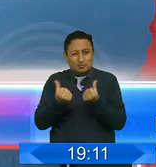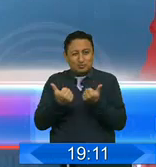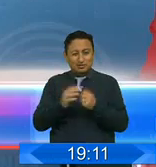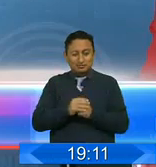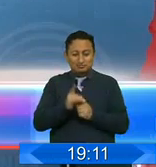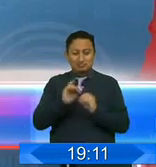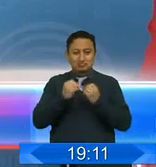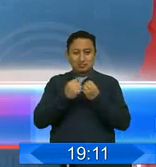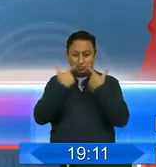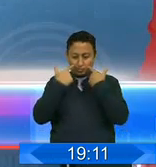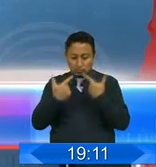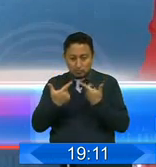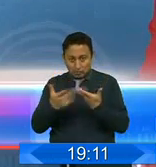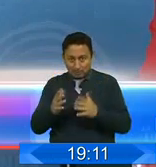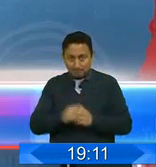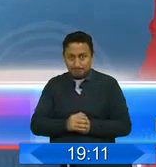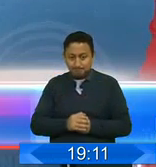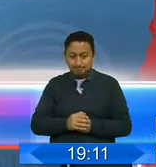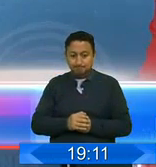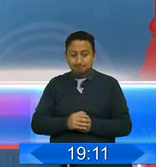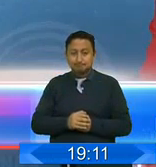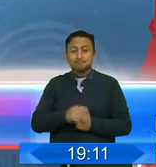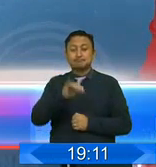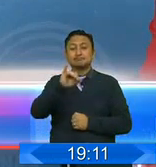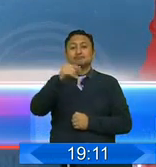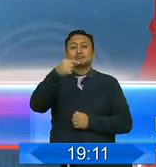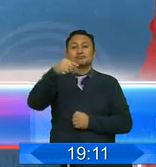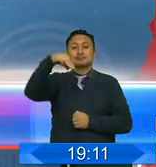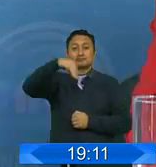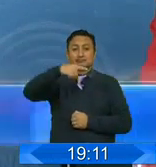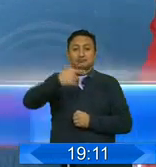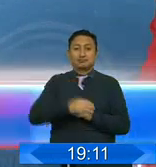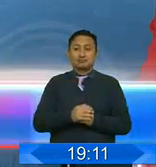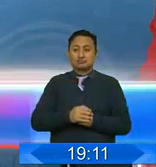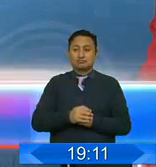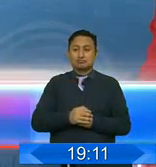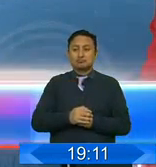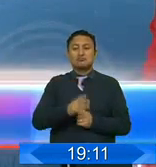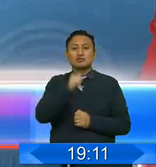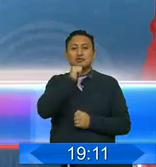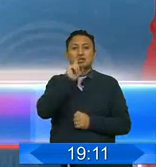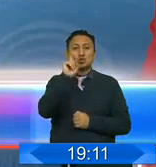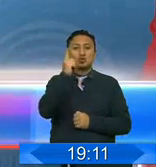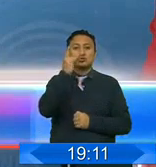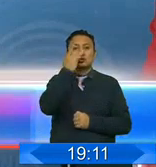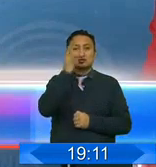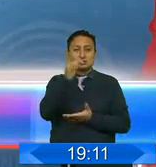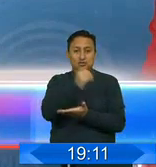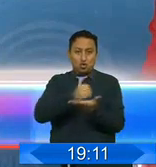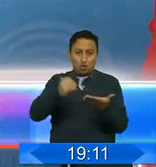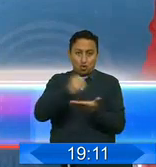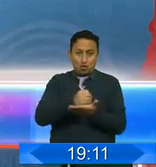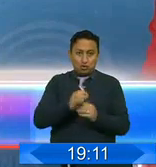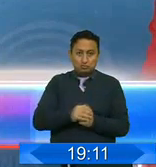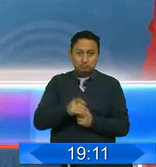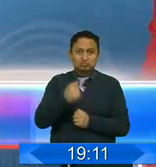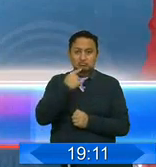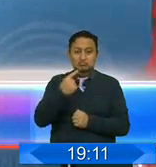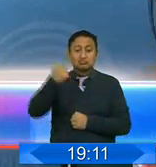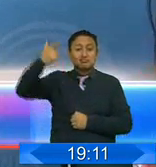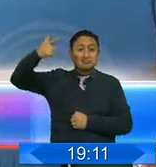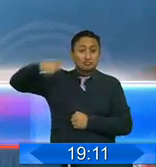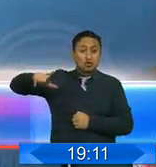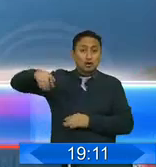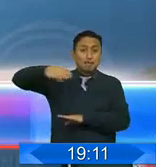organizaciones políticas. Se trasladó al IGM y faltando solamente esta provincia y como usted dice, Loja